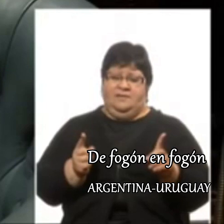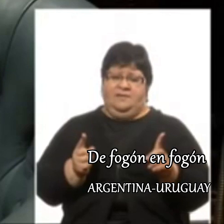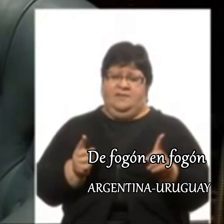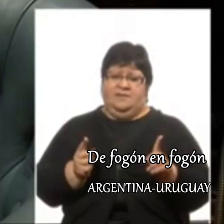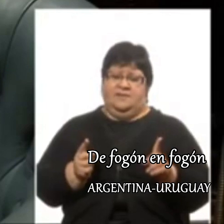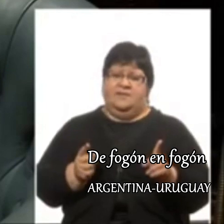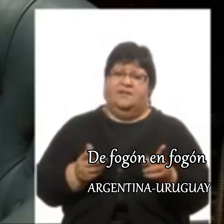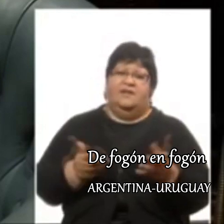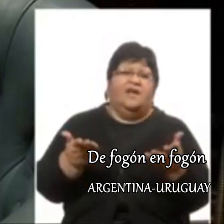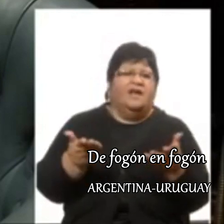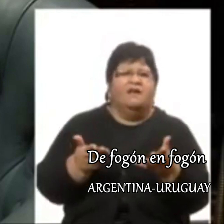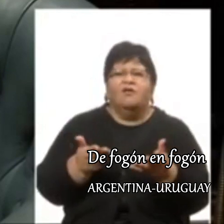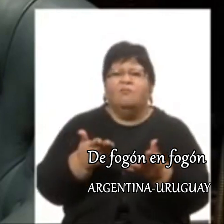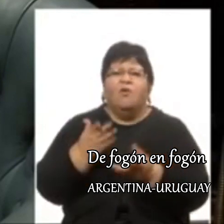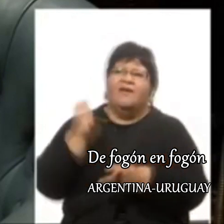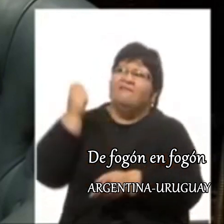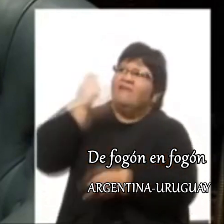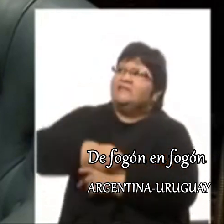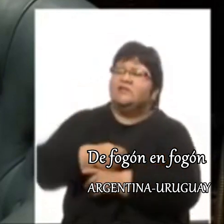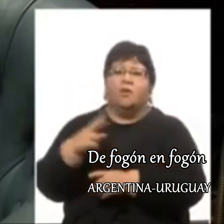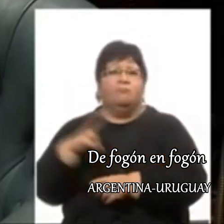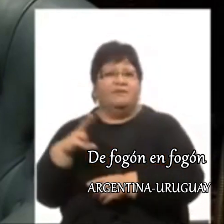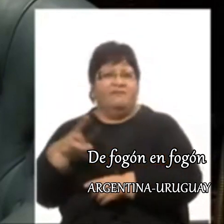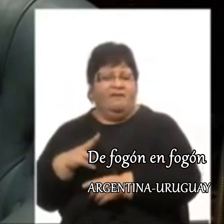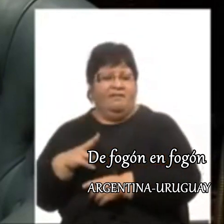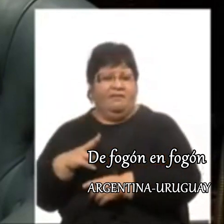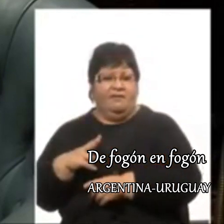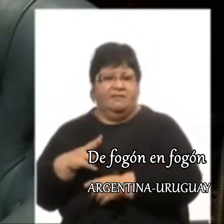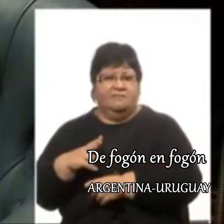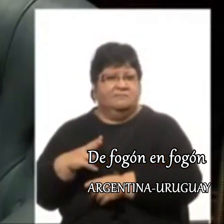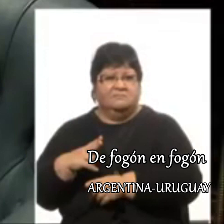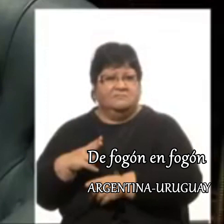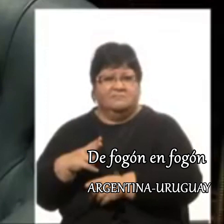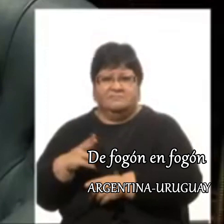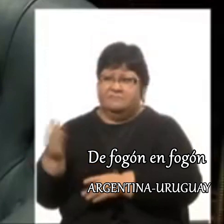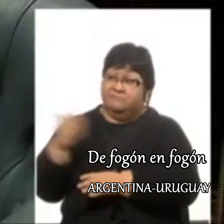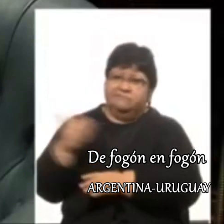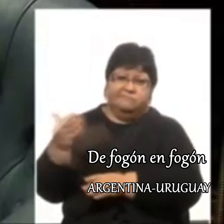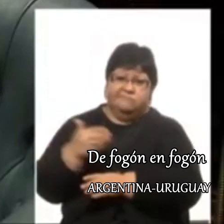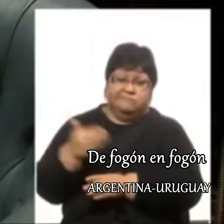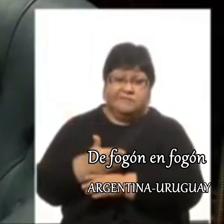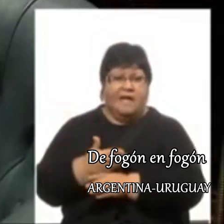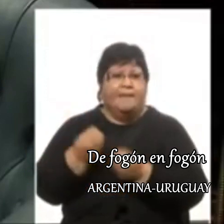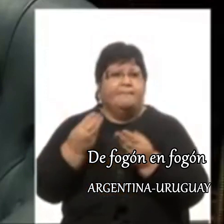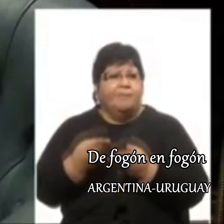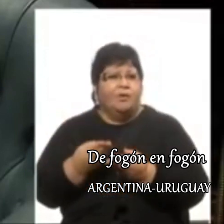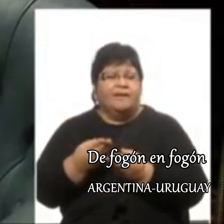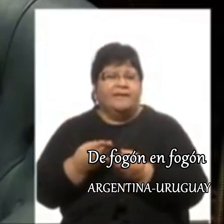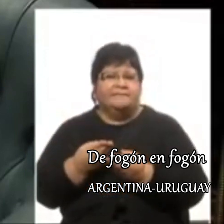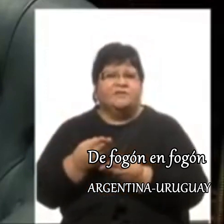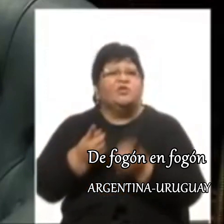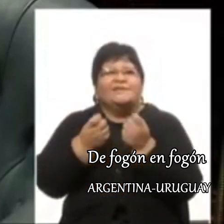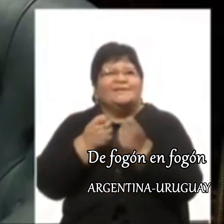inversión privada en infraestructura porque no necesita invertir porque va a usar la infraestructura de antel